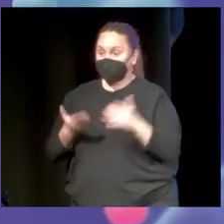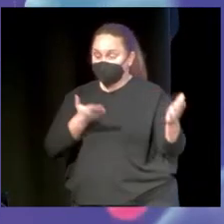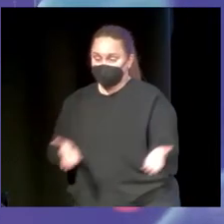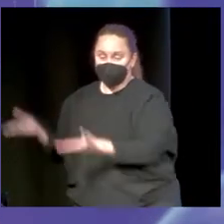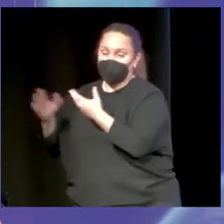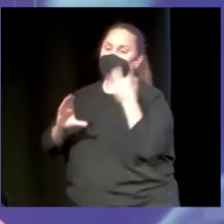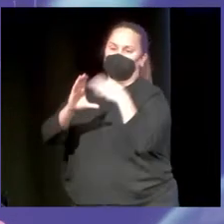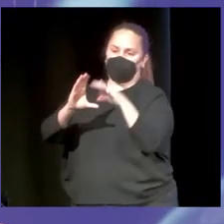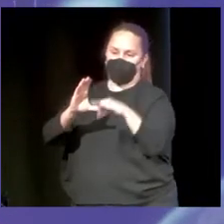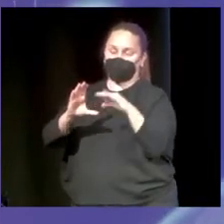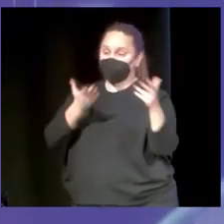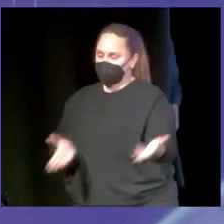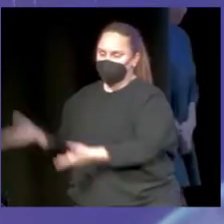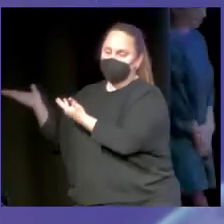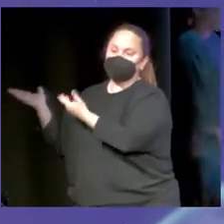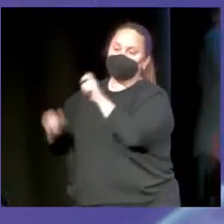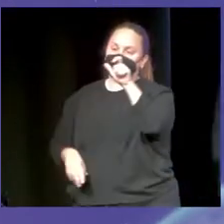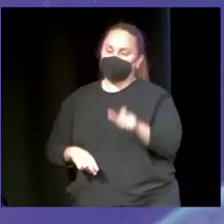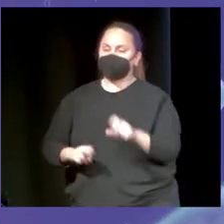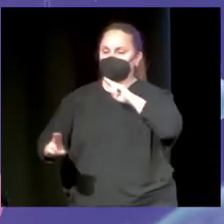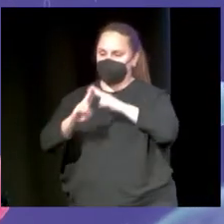nuestra siguiente invitada que es ya dice rubio